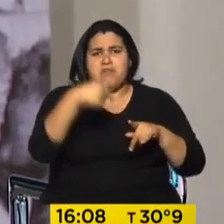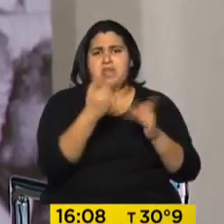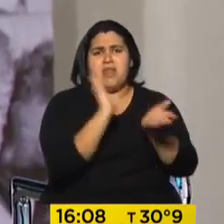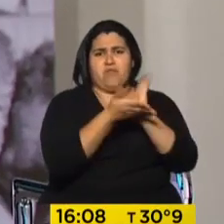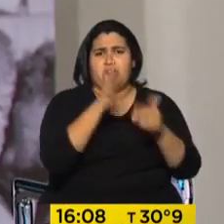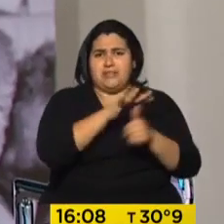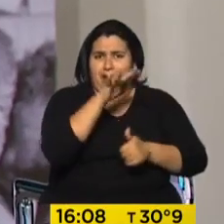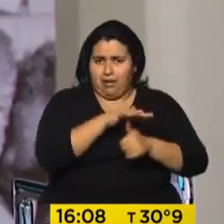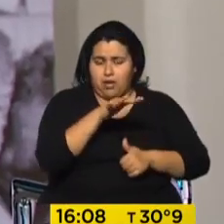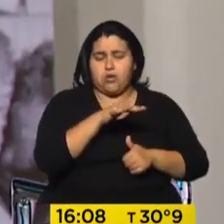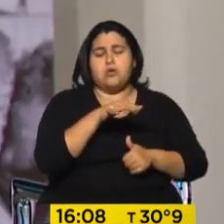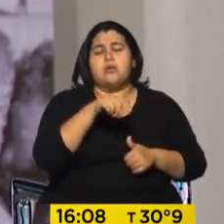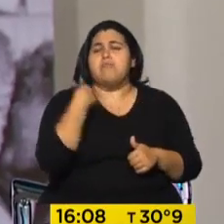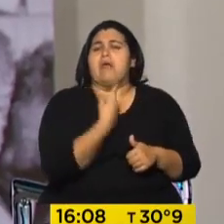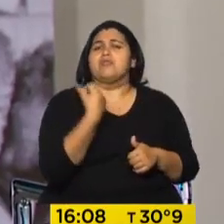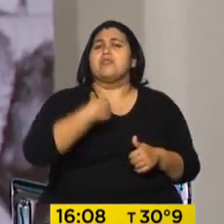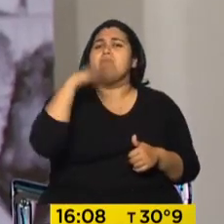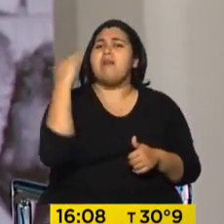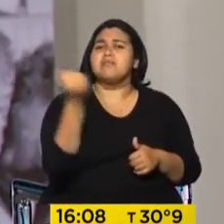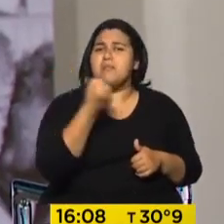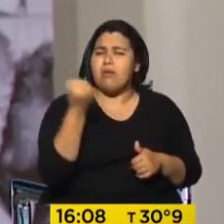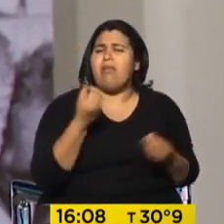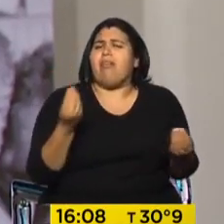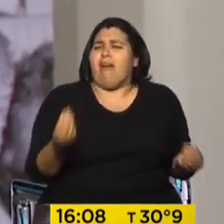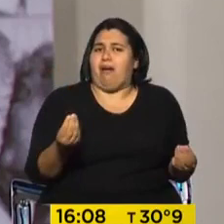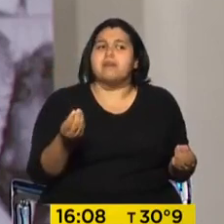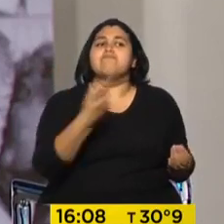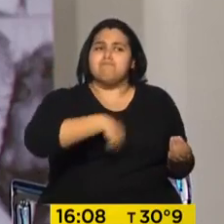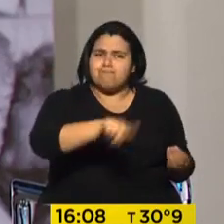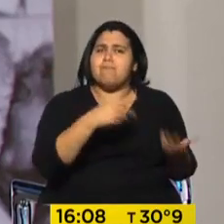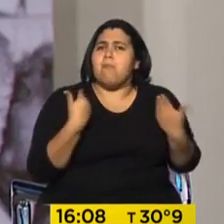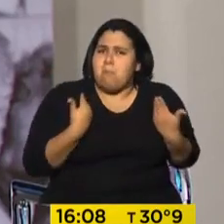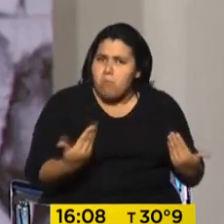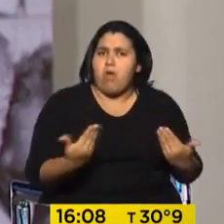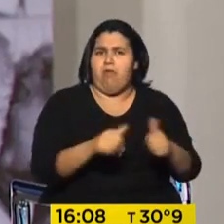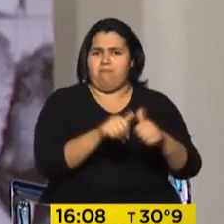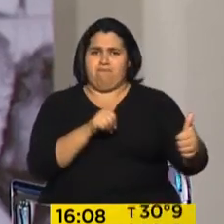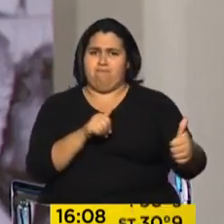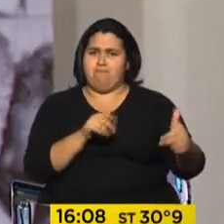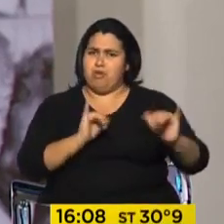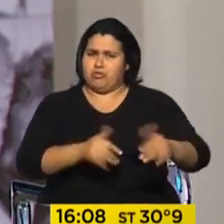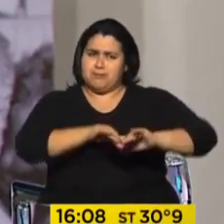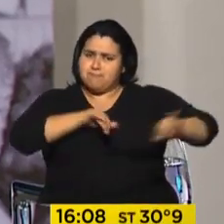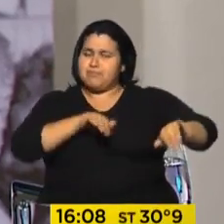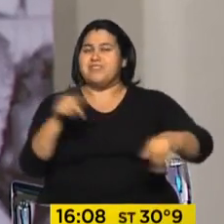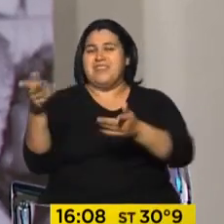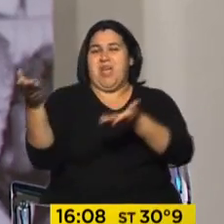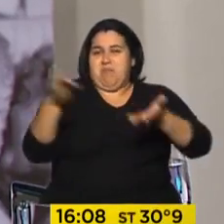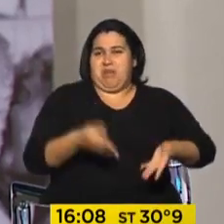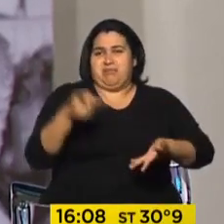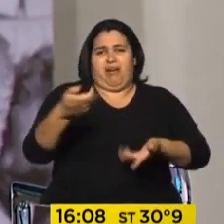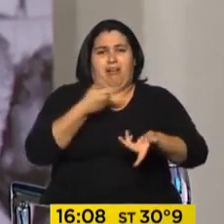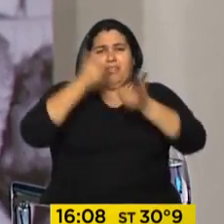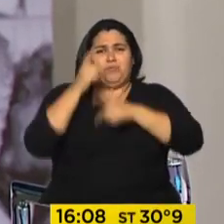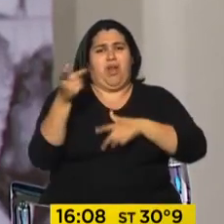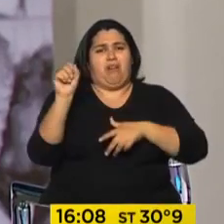nosotras es importante, de alguna manera, demostrarles que se puede salir de esta realidad. Y estamos con una invitada que vivió un